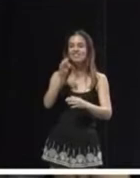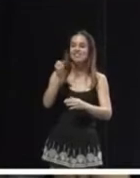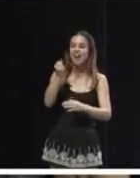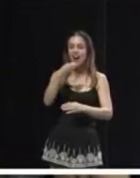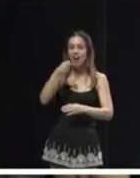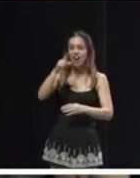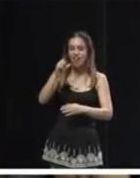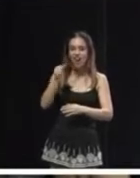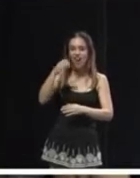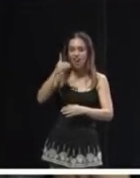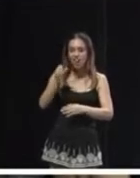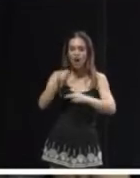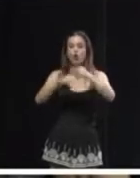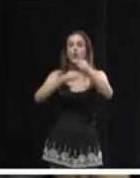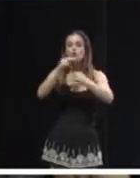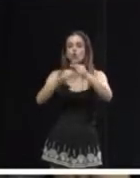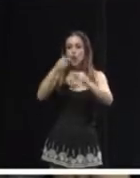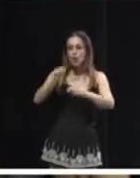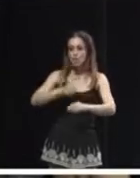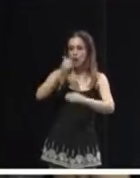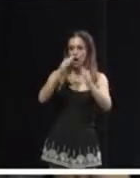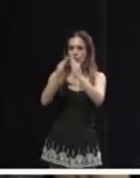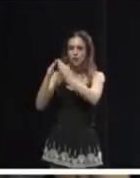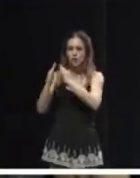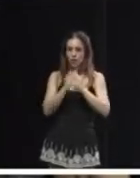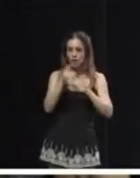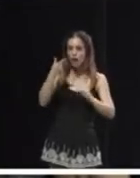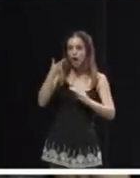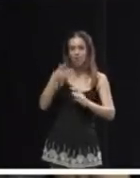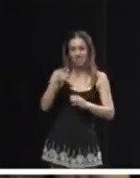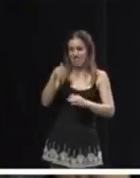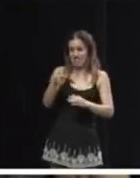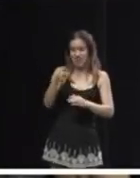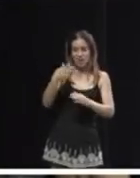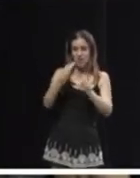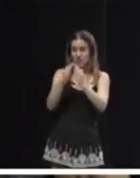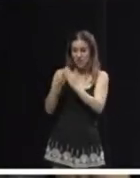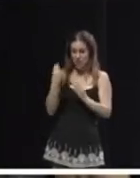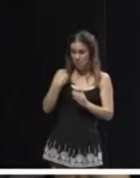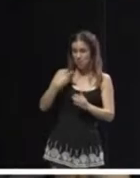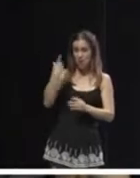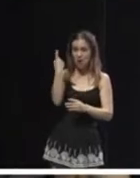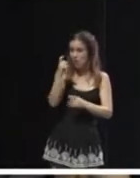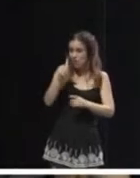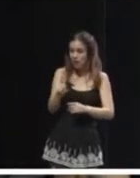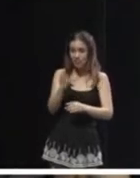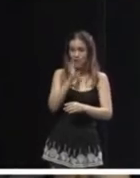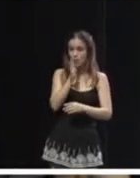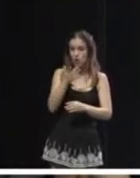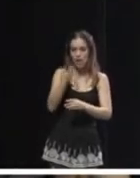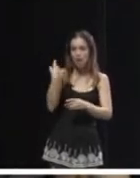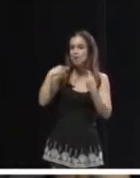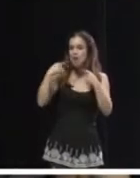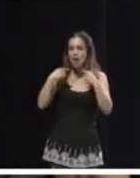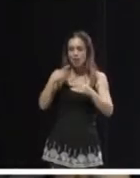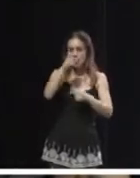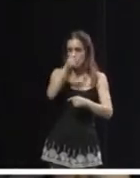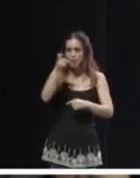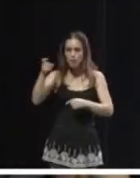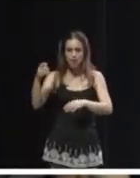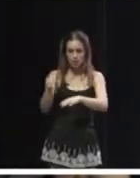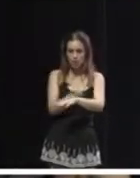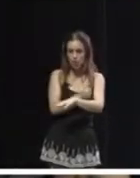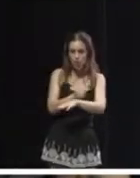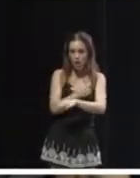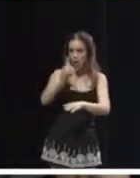no necesita, porque va perdiendo población desde hace 20 años, y en Tablada, que es una zona de alto valor ecológico y